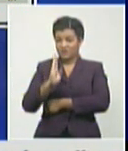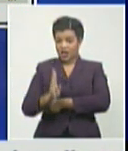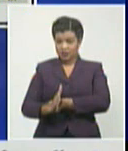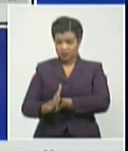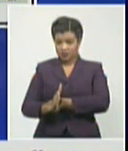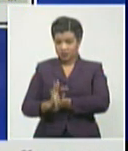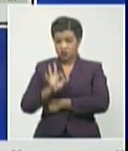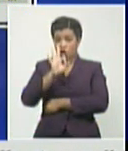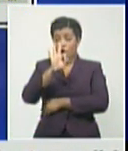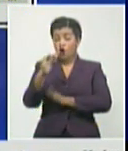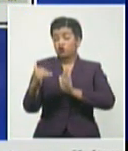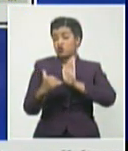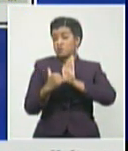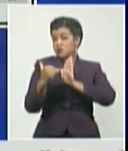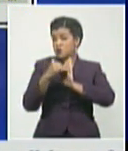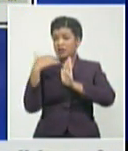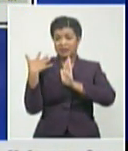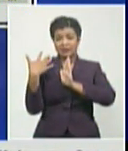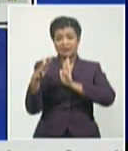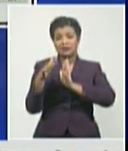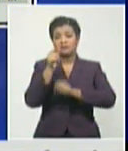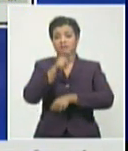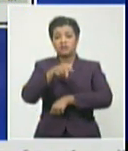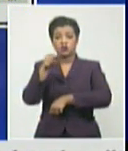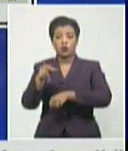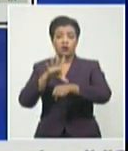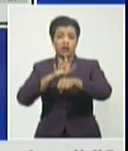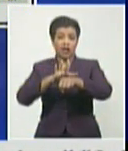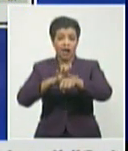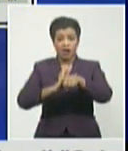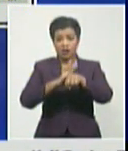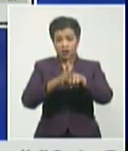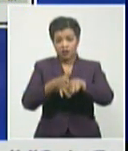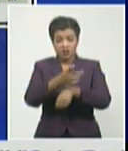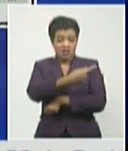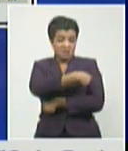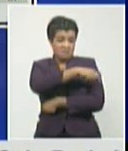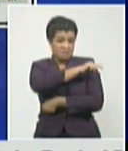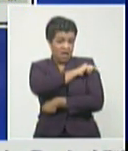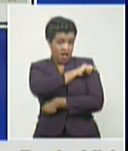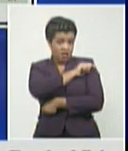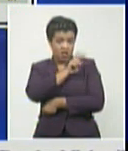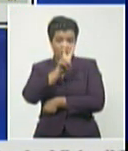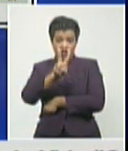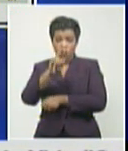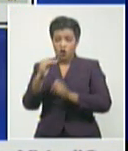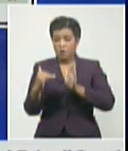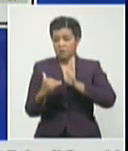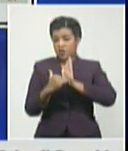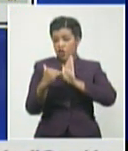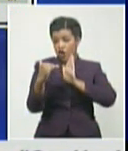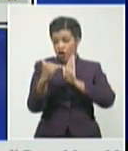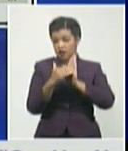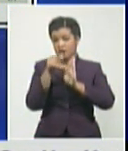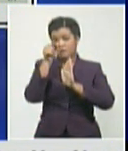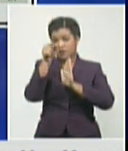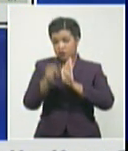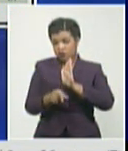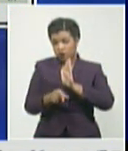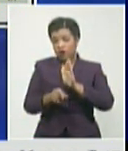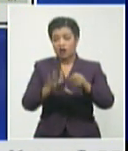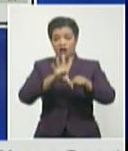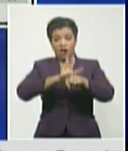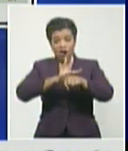millones de personas diagnosticadas españa con más de 2 millones de personas diagnosticadas